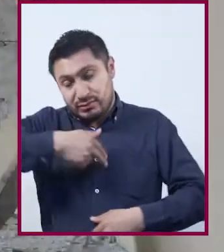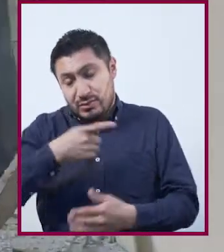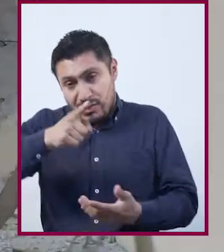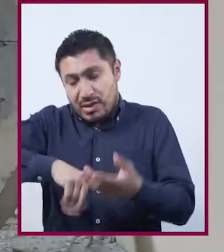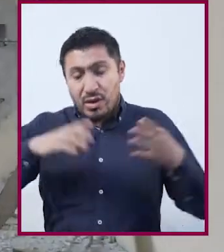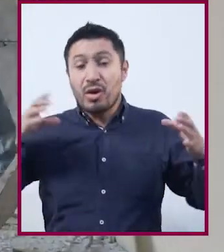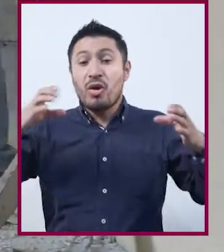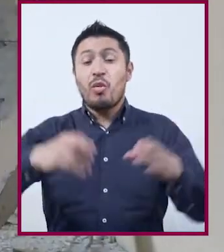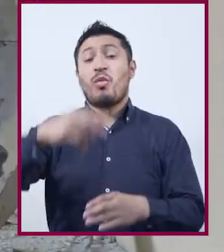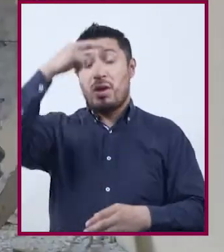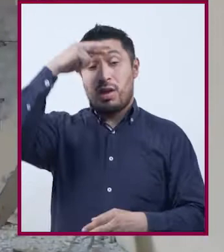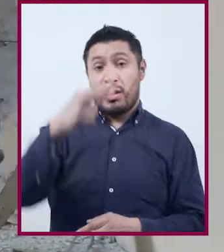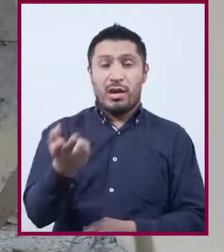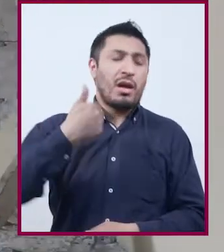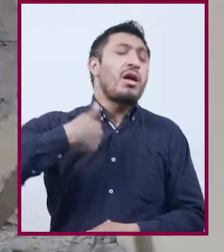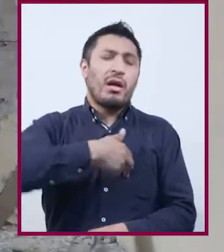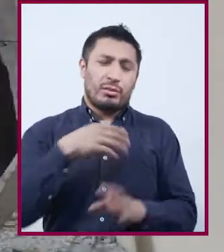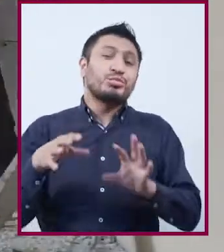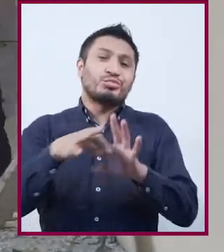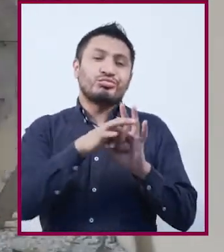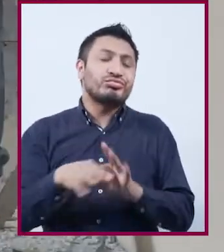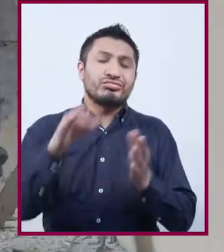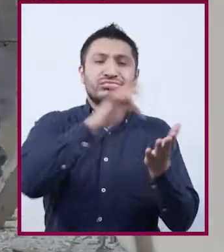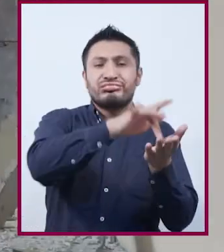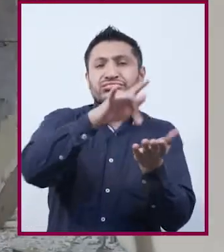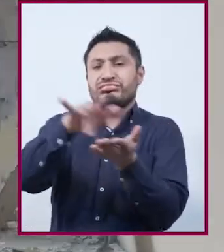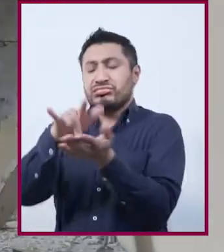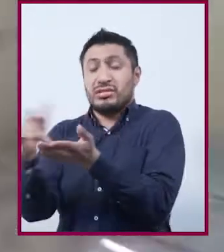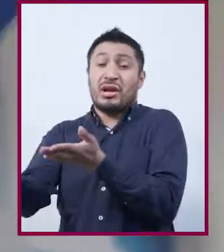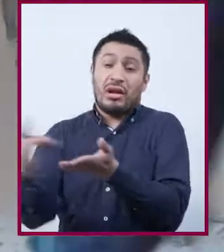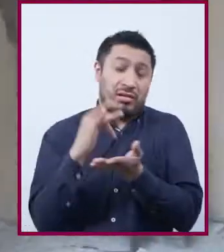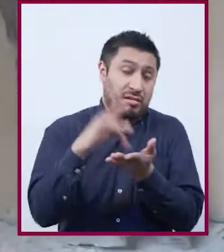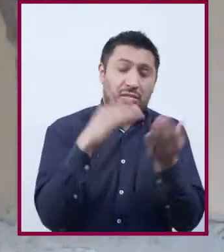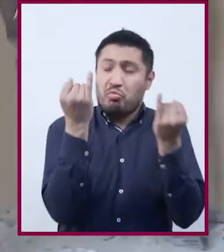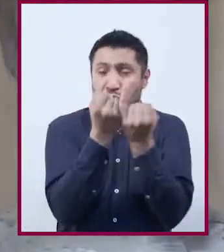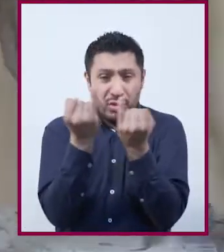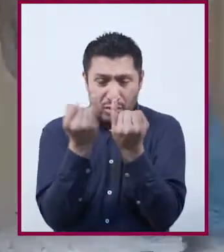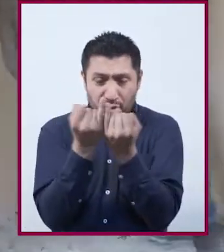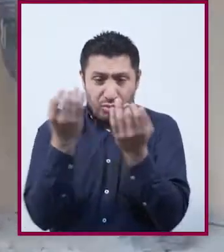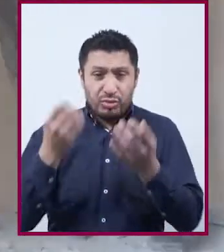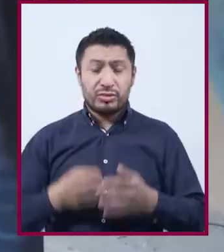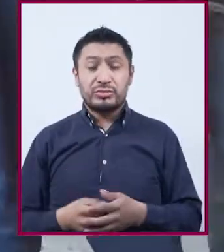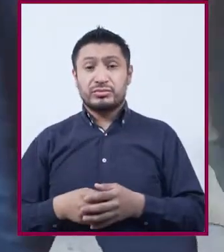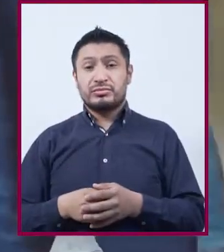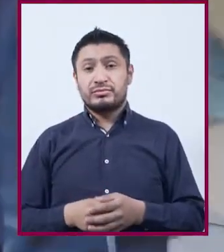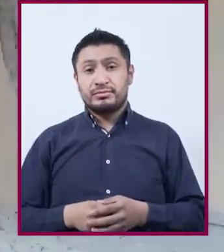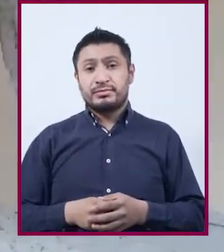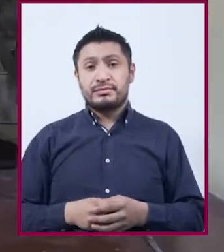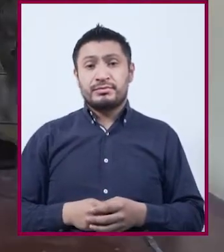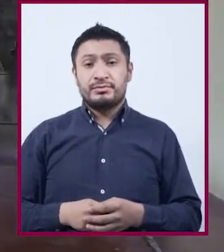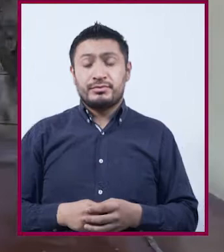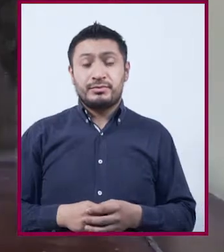es nuestra comunidad mexicana, nos unimos para apoyarnos los unos a los otros, como debe ser.